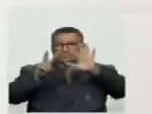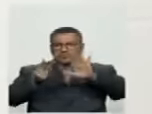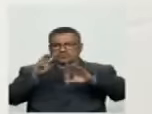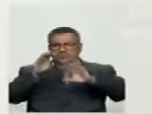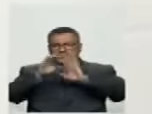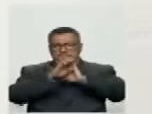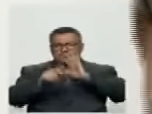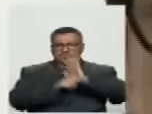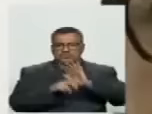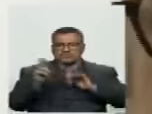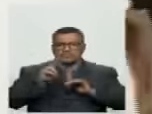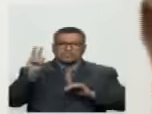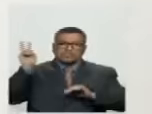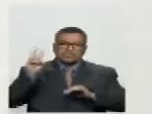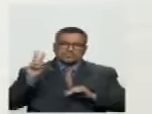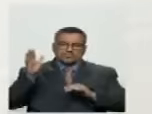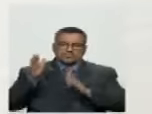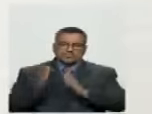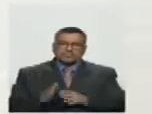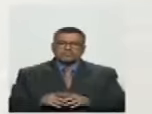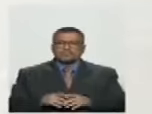Constitución.